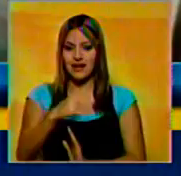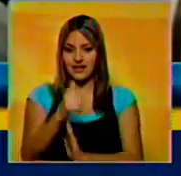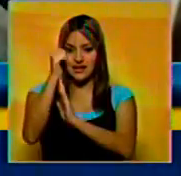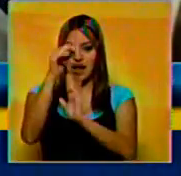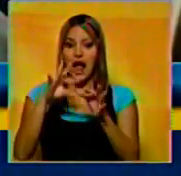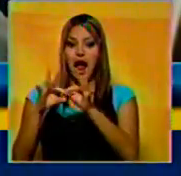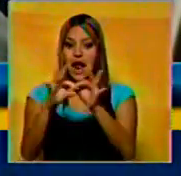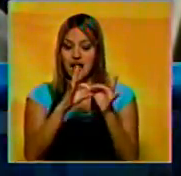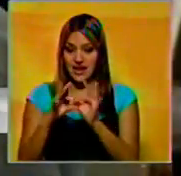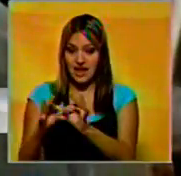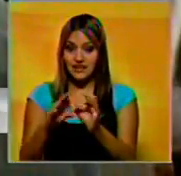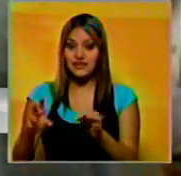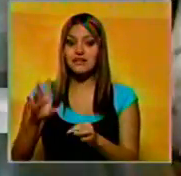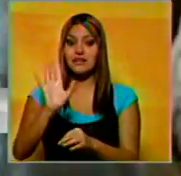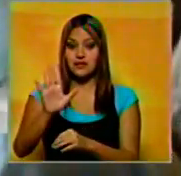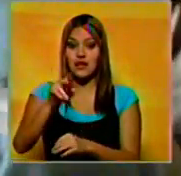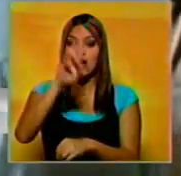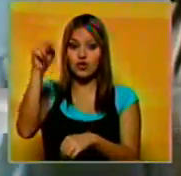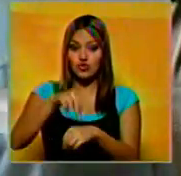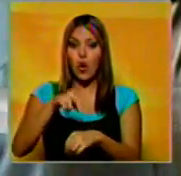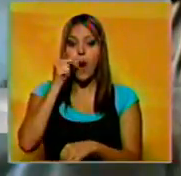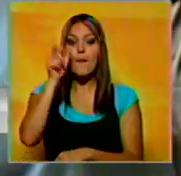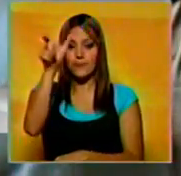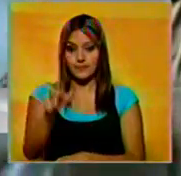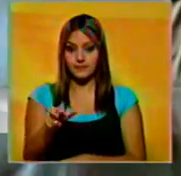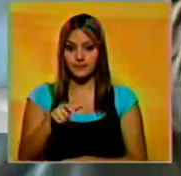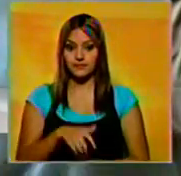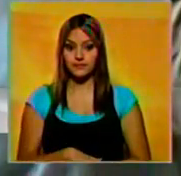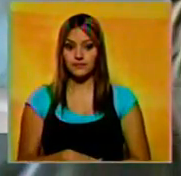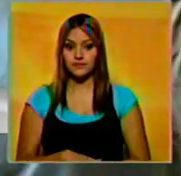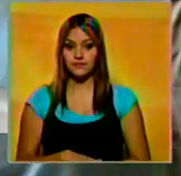Alianza republicana nacionalista Roberto dau